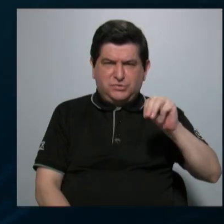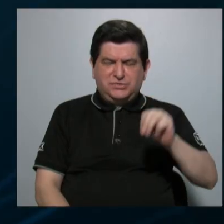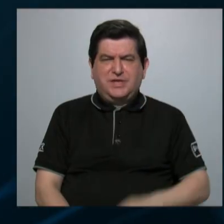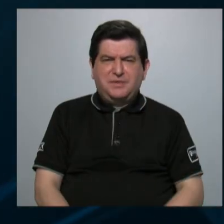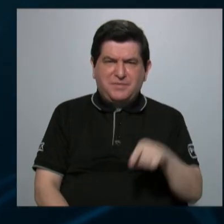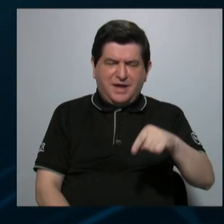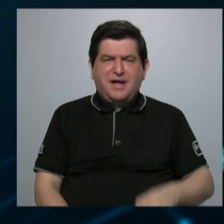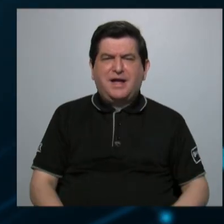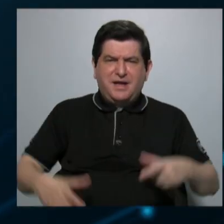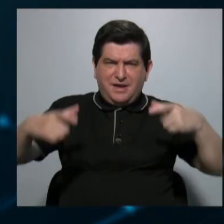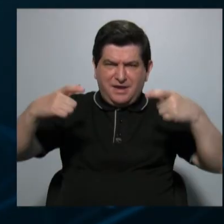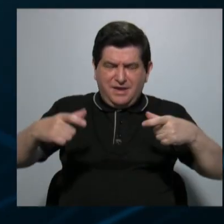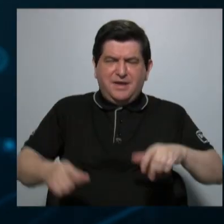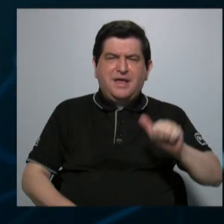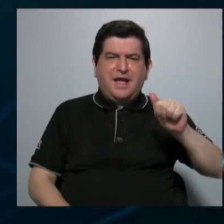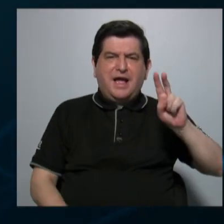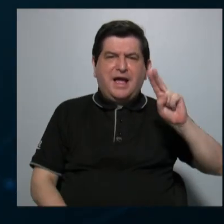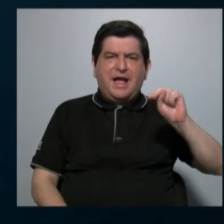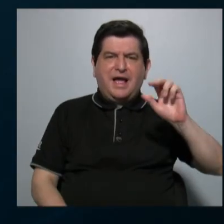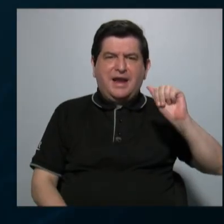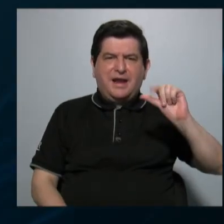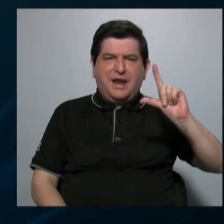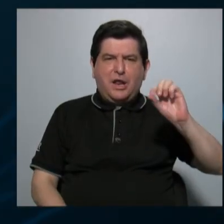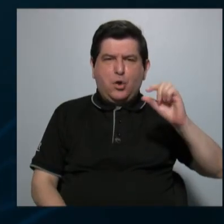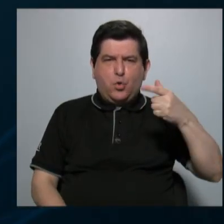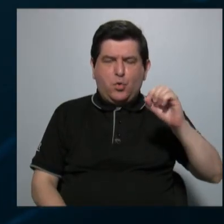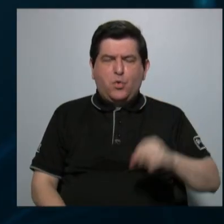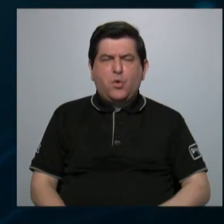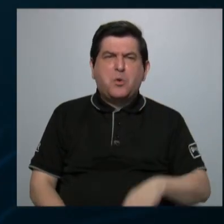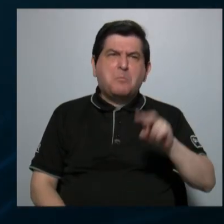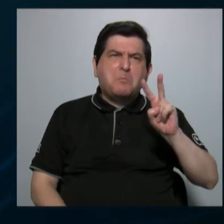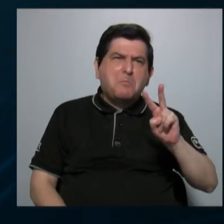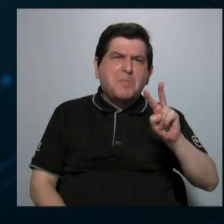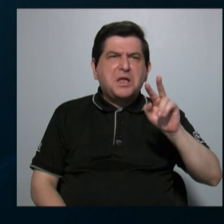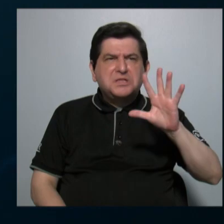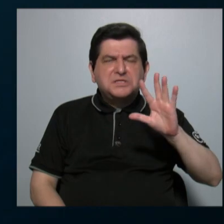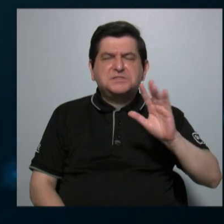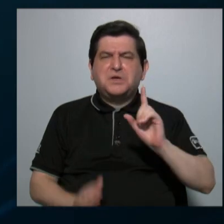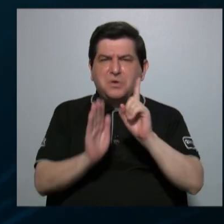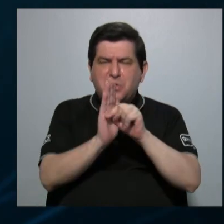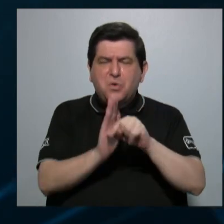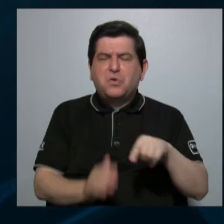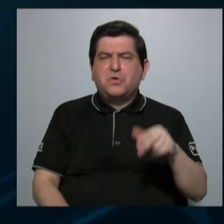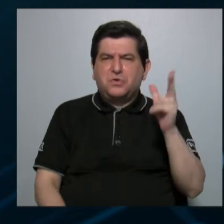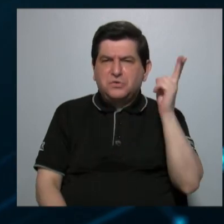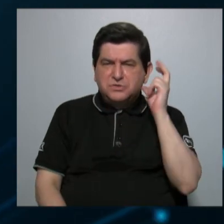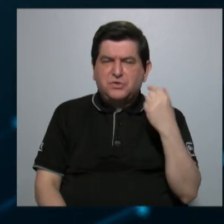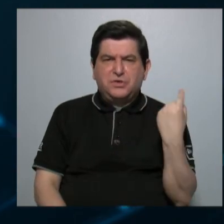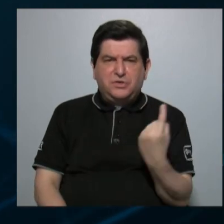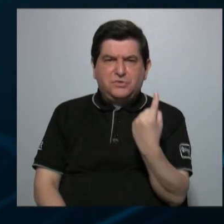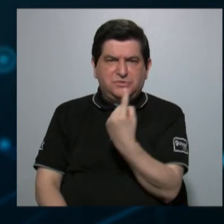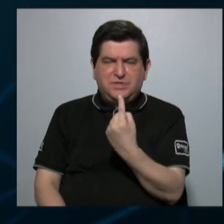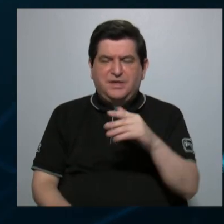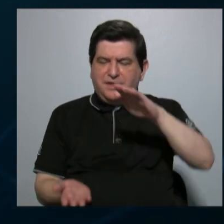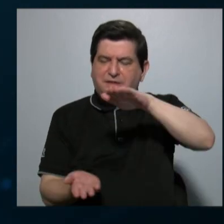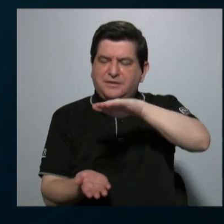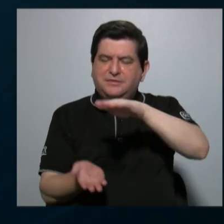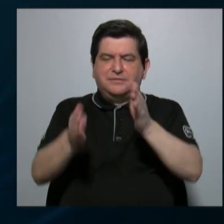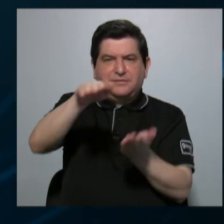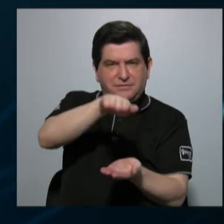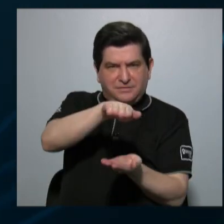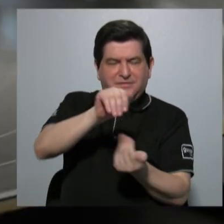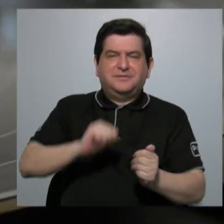graba en formato analógico un máximo de unos 20 a 25 minutos de sonido por cada cara.